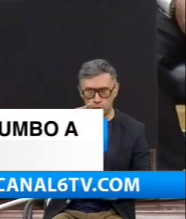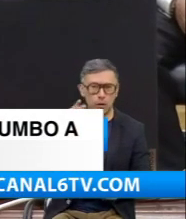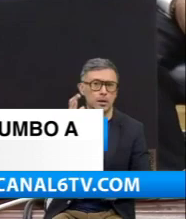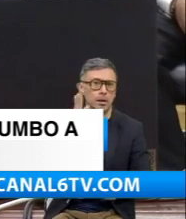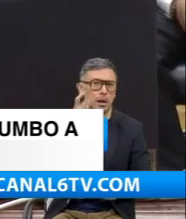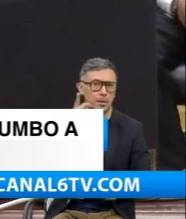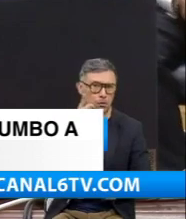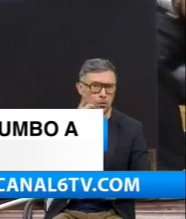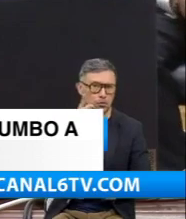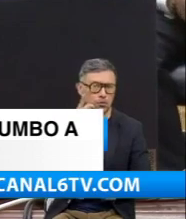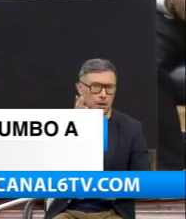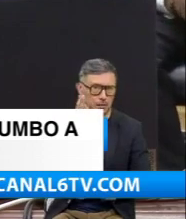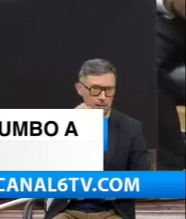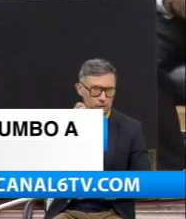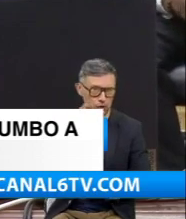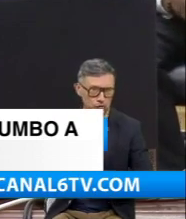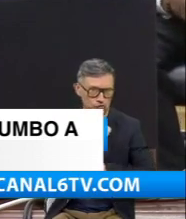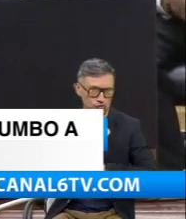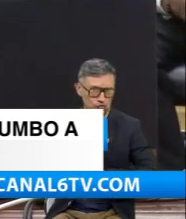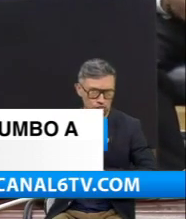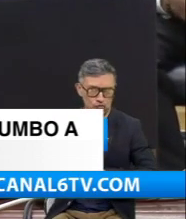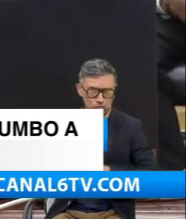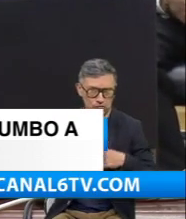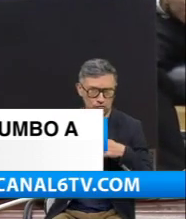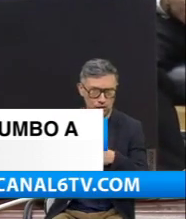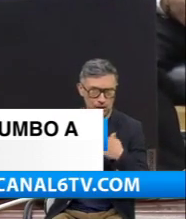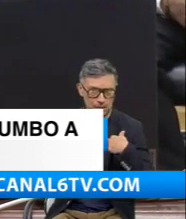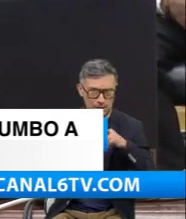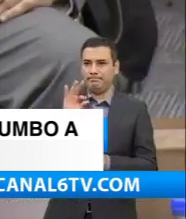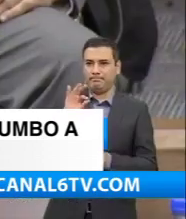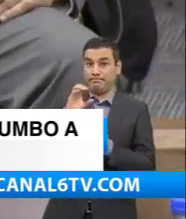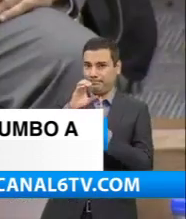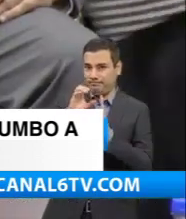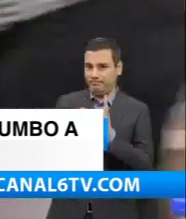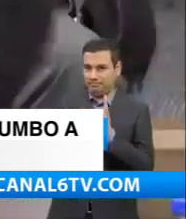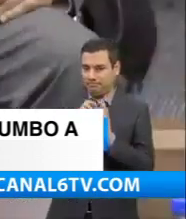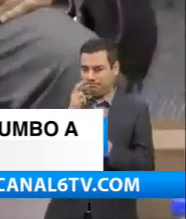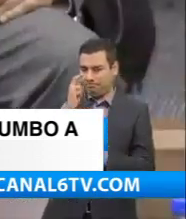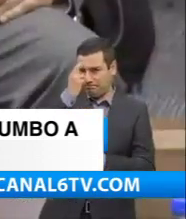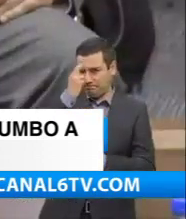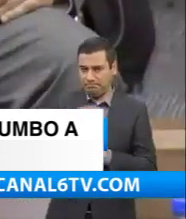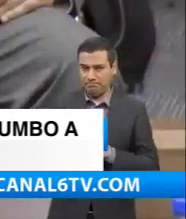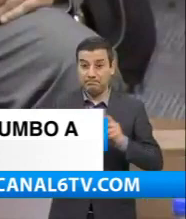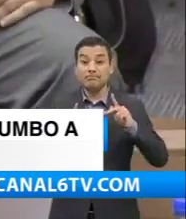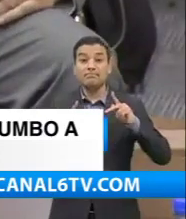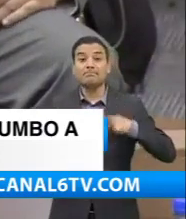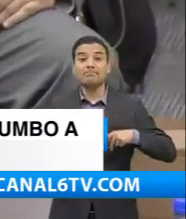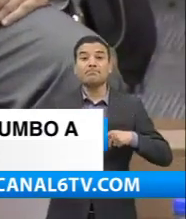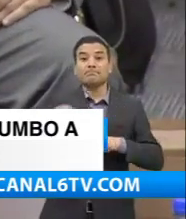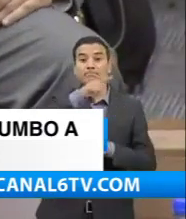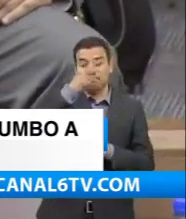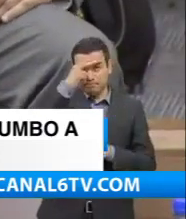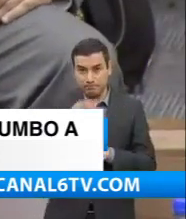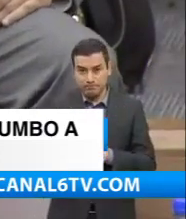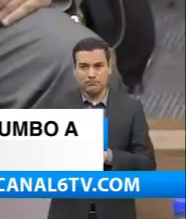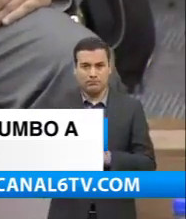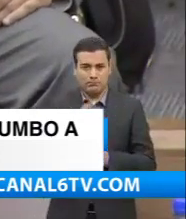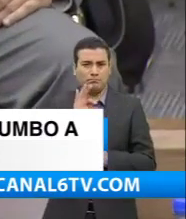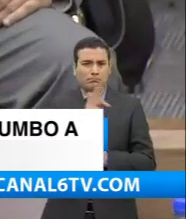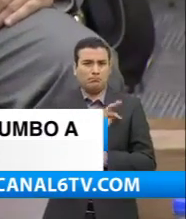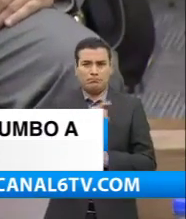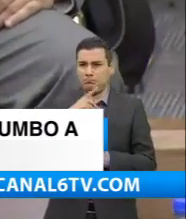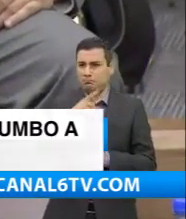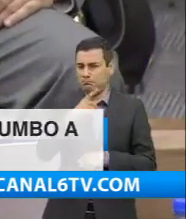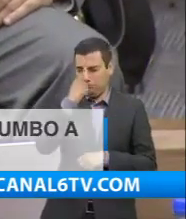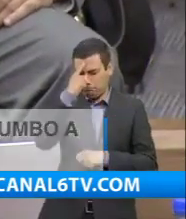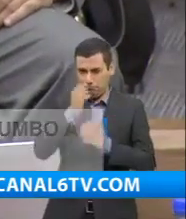primer proceso electoral en el que habrá comicios concurrentes estatales y federales en todo el territorio nacional. Paola Ravel, consejera electoral, señaló que el